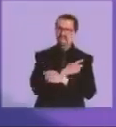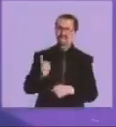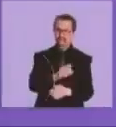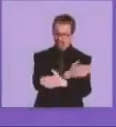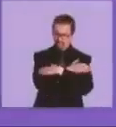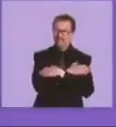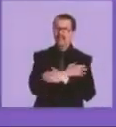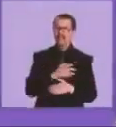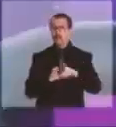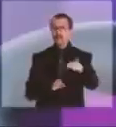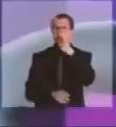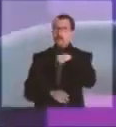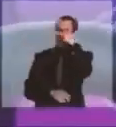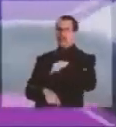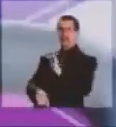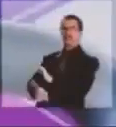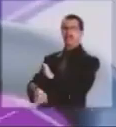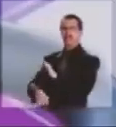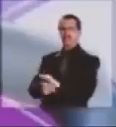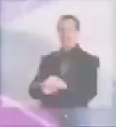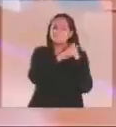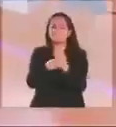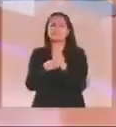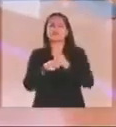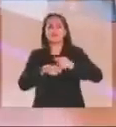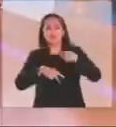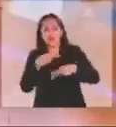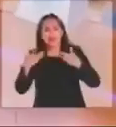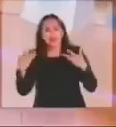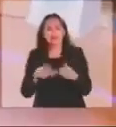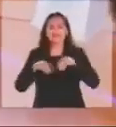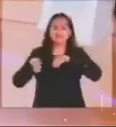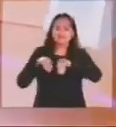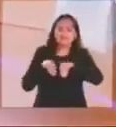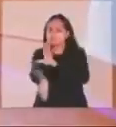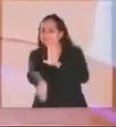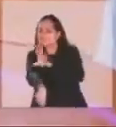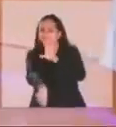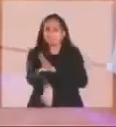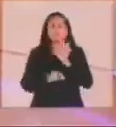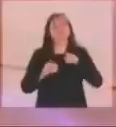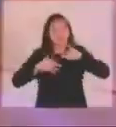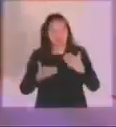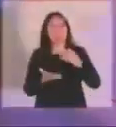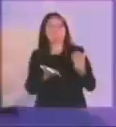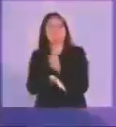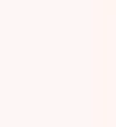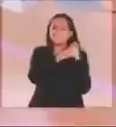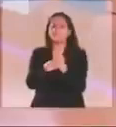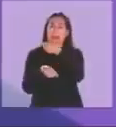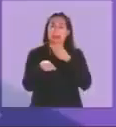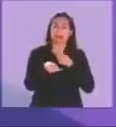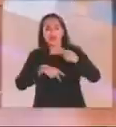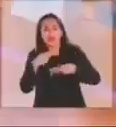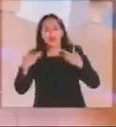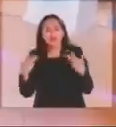Abrazos, no balazos. Son unos hipócritas. Estoy muy bien y les voy a ganar. Aunque se una, les voy a ganar.